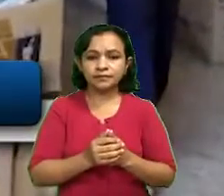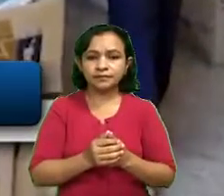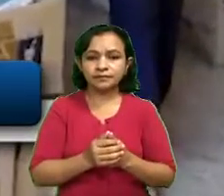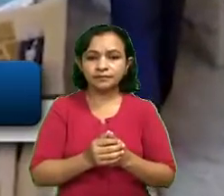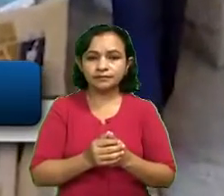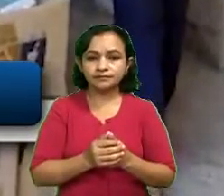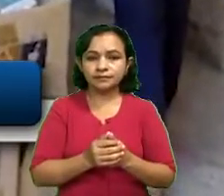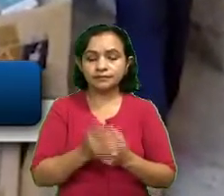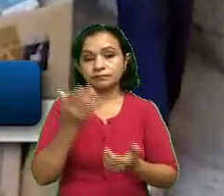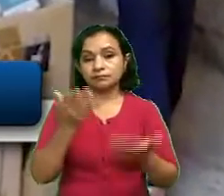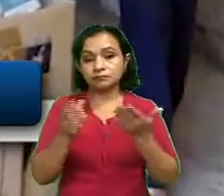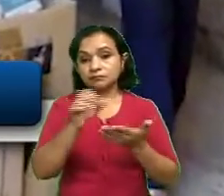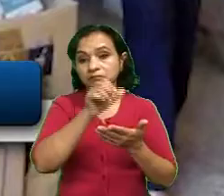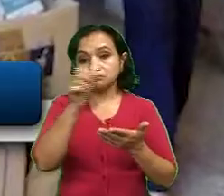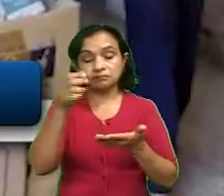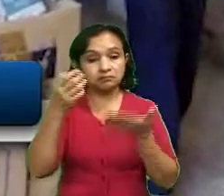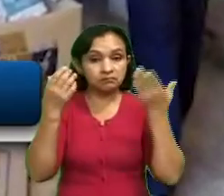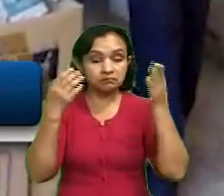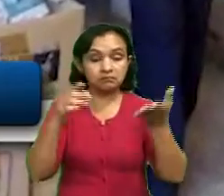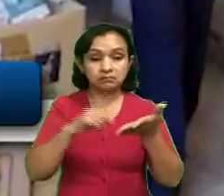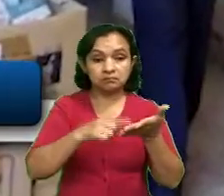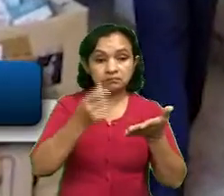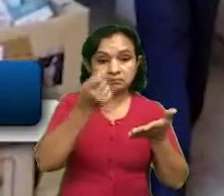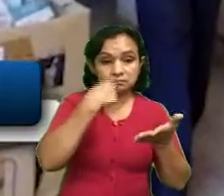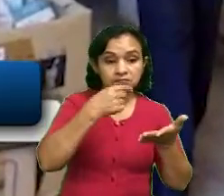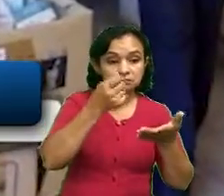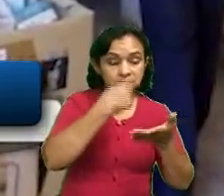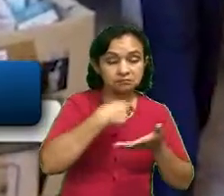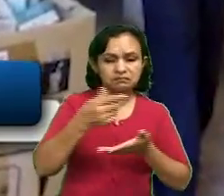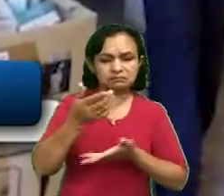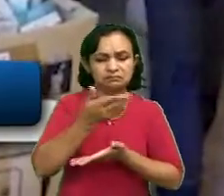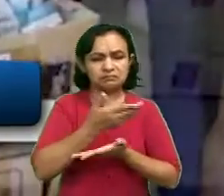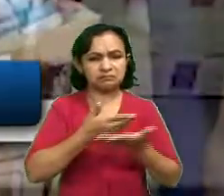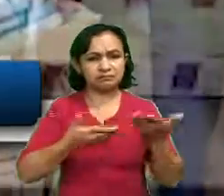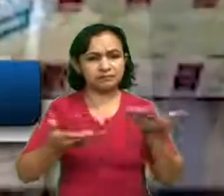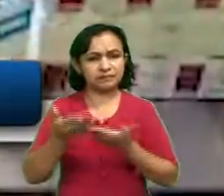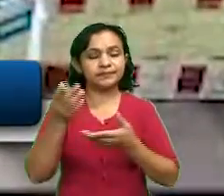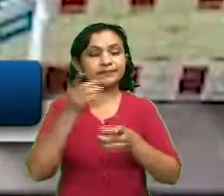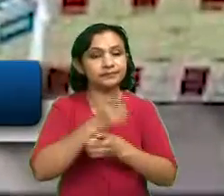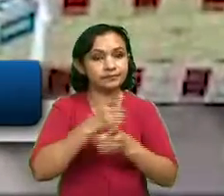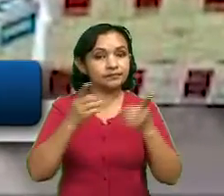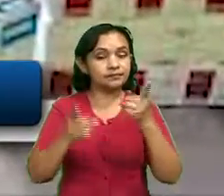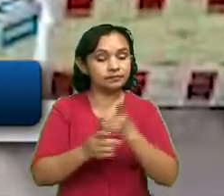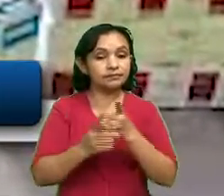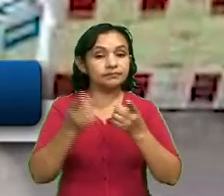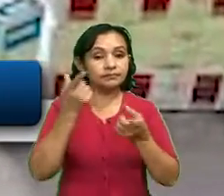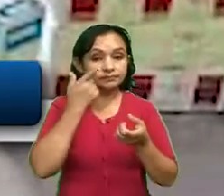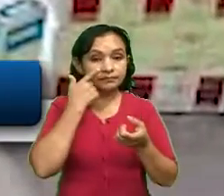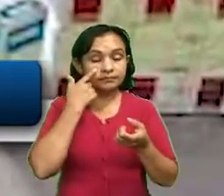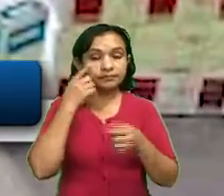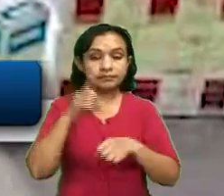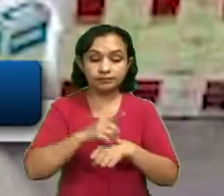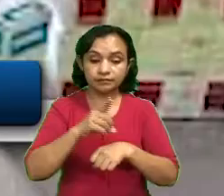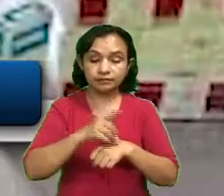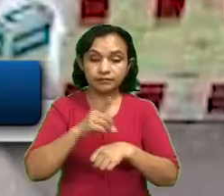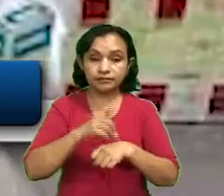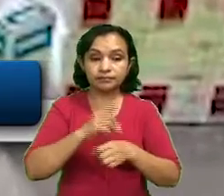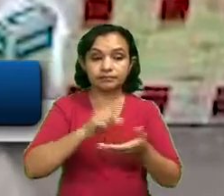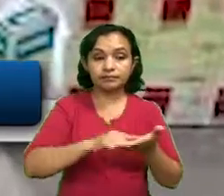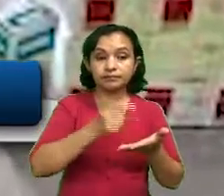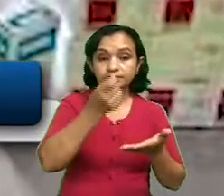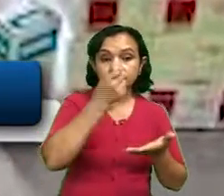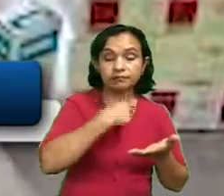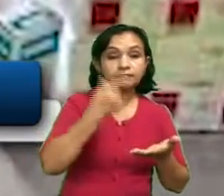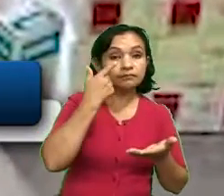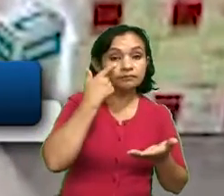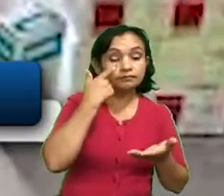que estés tomando tal vez otro producto y esté haciendo una mala combinación. Todo eso se debe también valorar con el médico. Si vas a tomar algo, tienes que